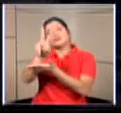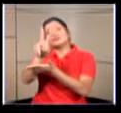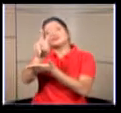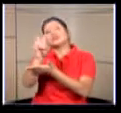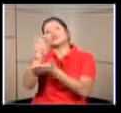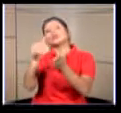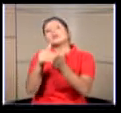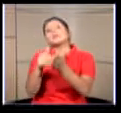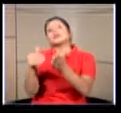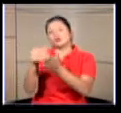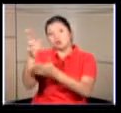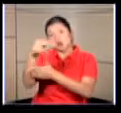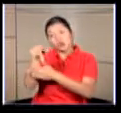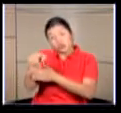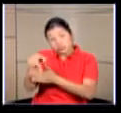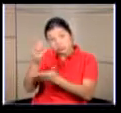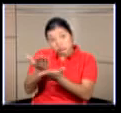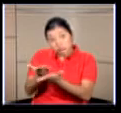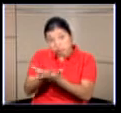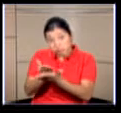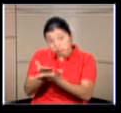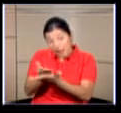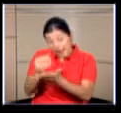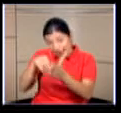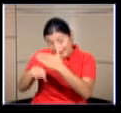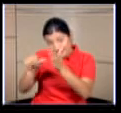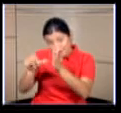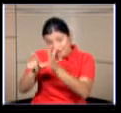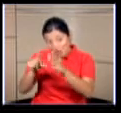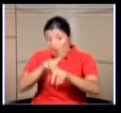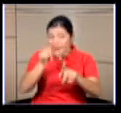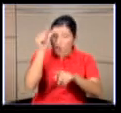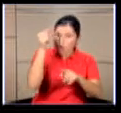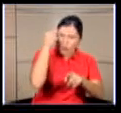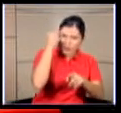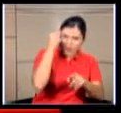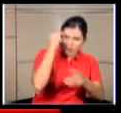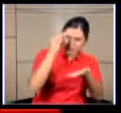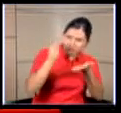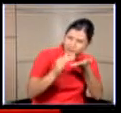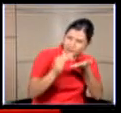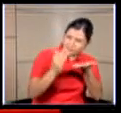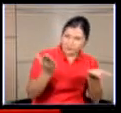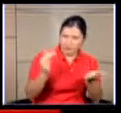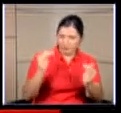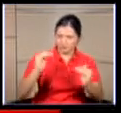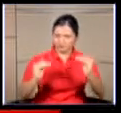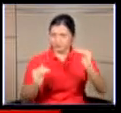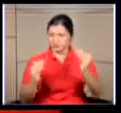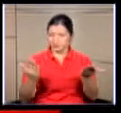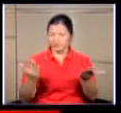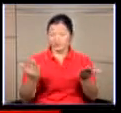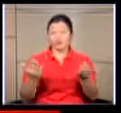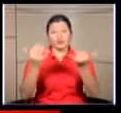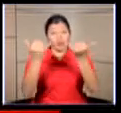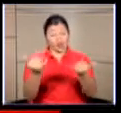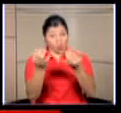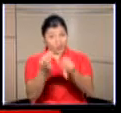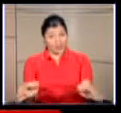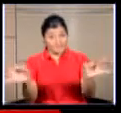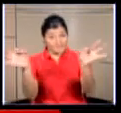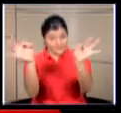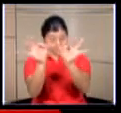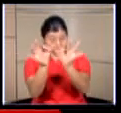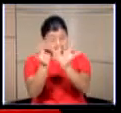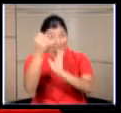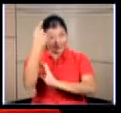colones. Bueno, muy buenas noches. Creo que es importante, digamos, entender que la formulación del presupuesto, que es un plan de gastos